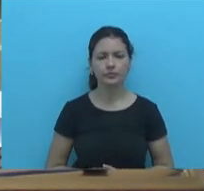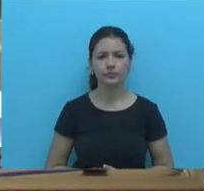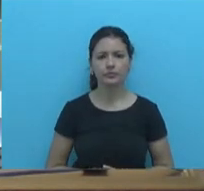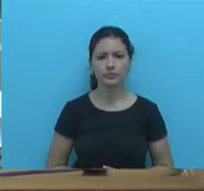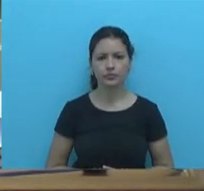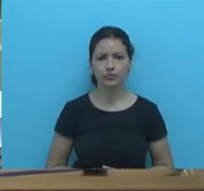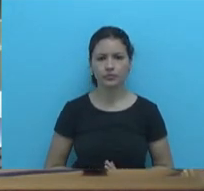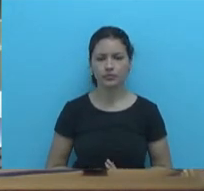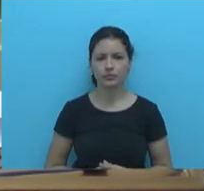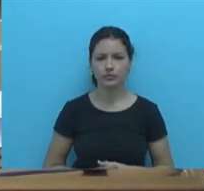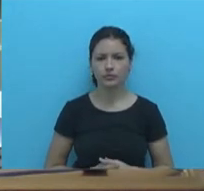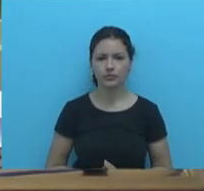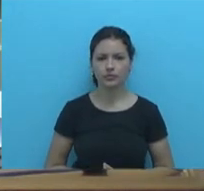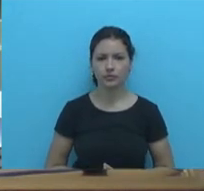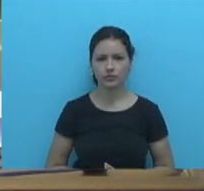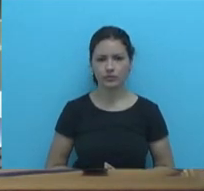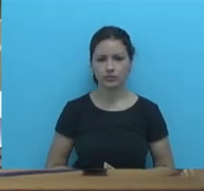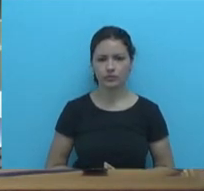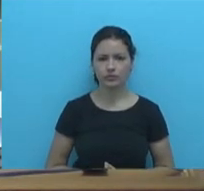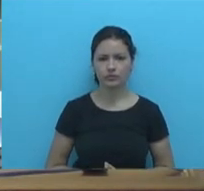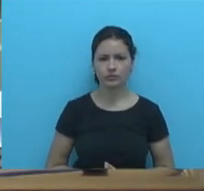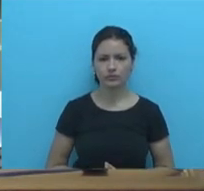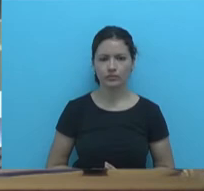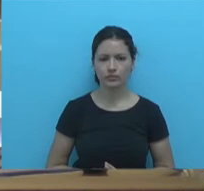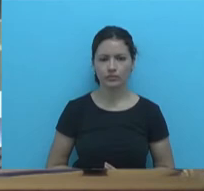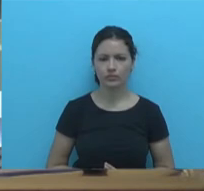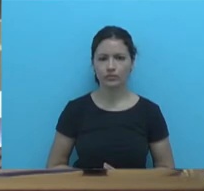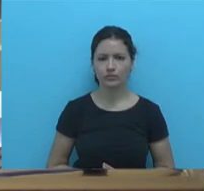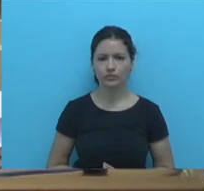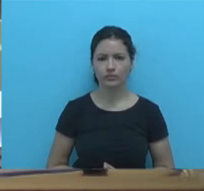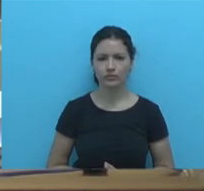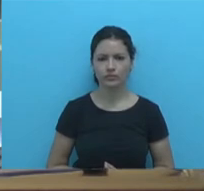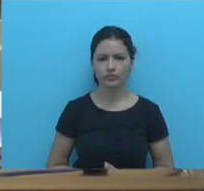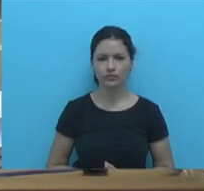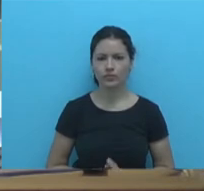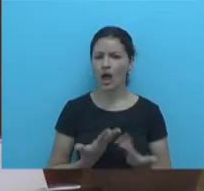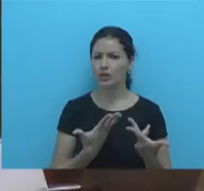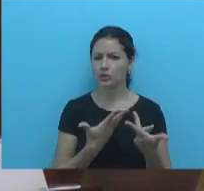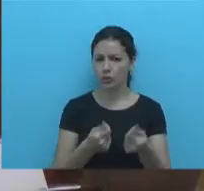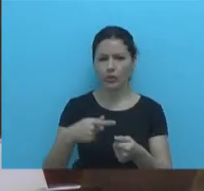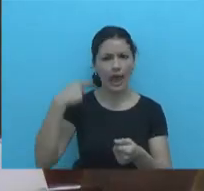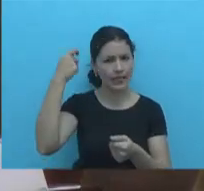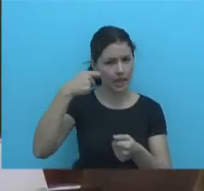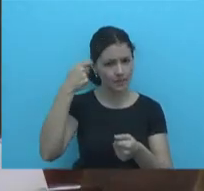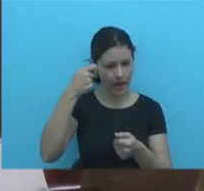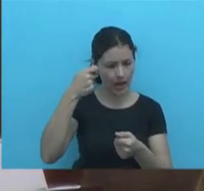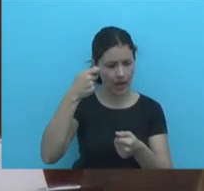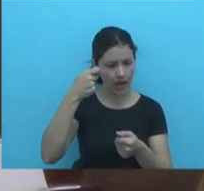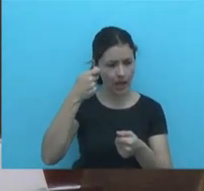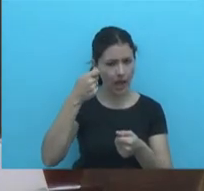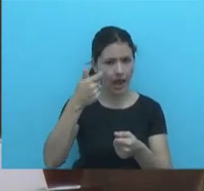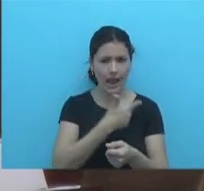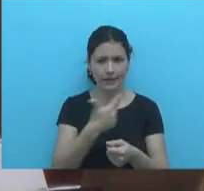de los animales, ¿sería voluntario o también el Estado tiene que pagarlo, que sea el cuidado del animal?